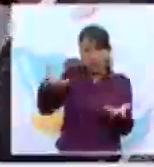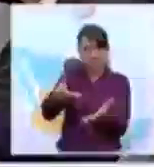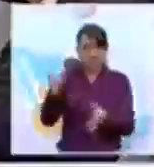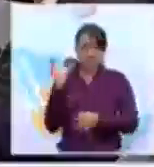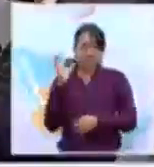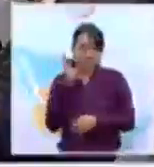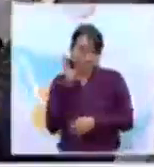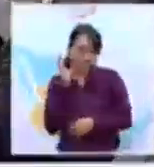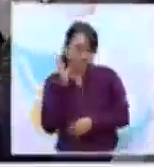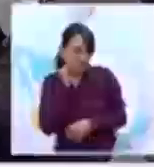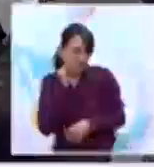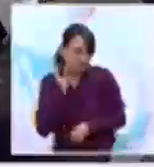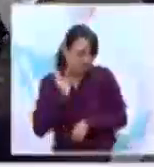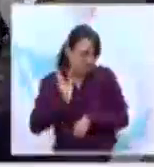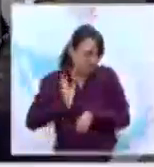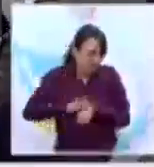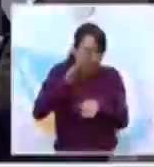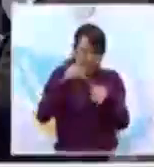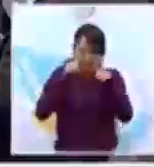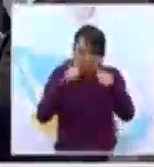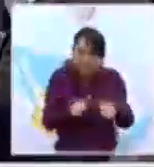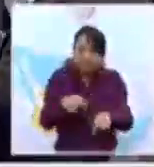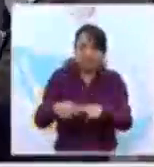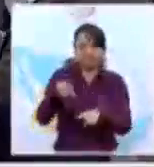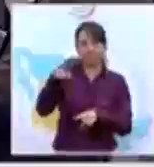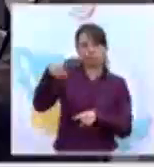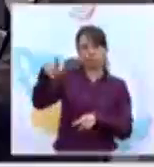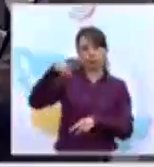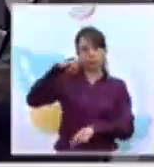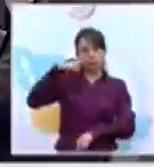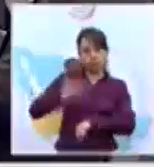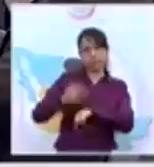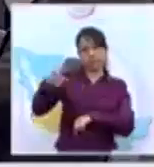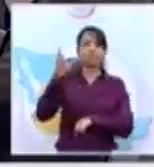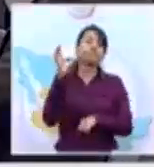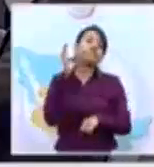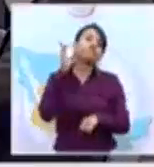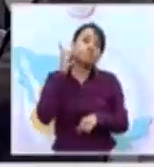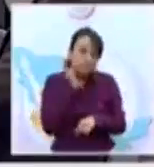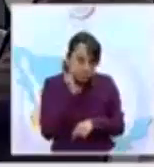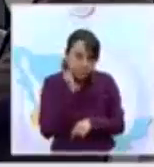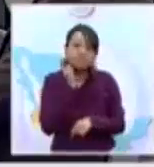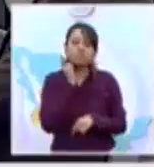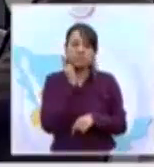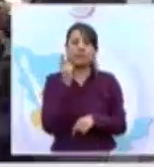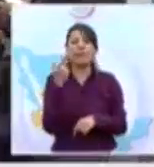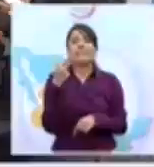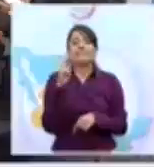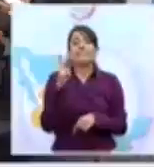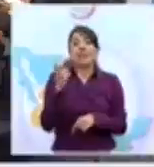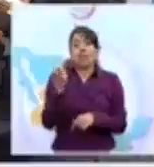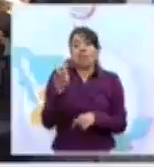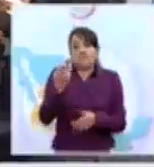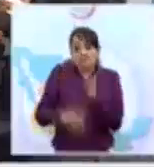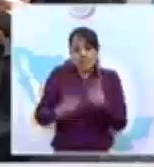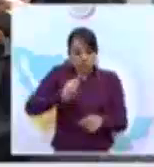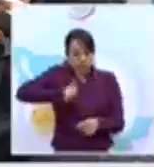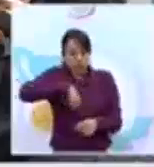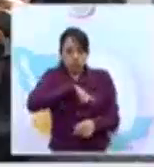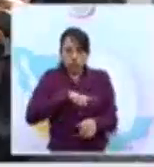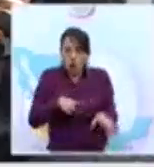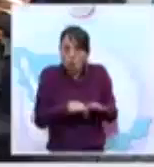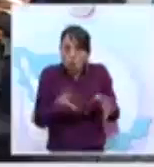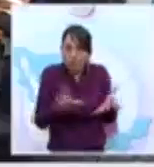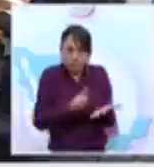Diputados, es que por el diseño institucional que tiene México, es cómo nosotros garantizamos que las políticas públicas que están